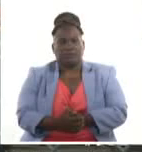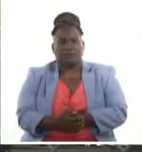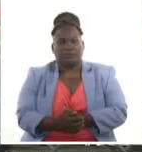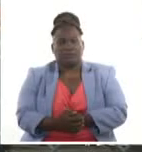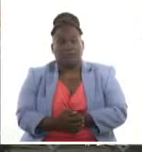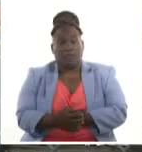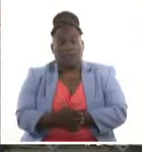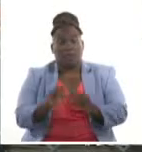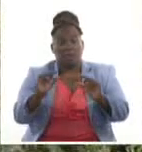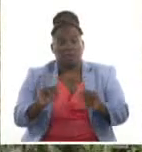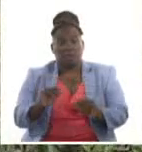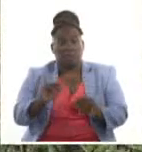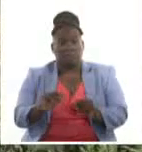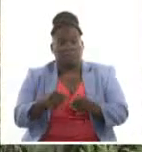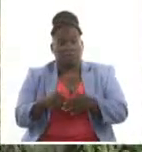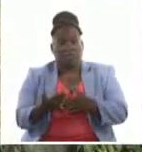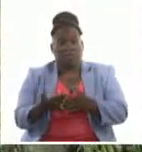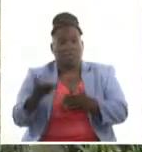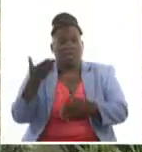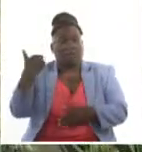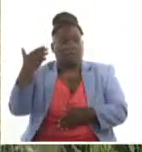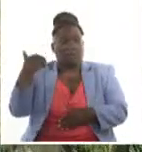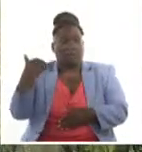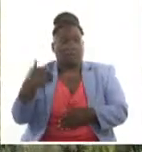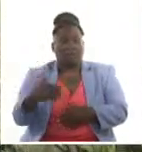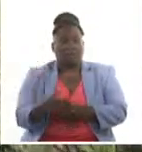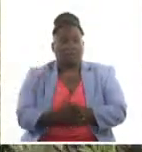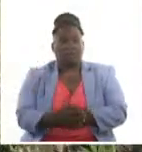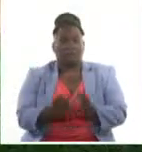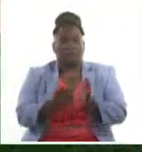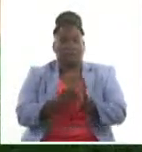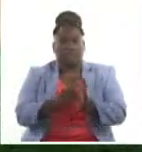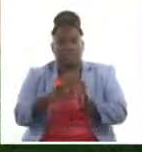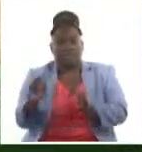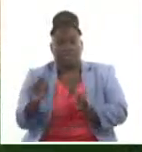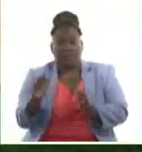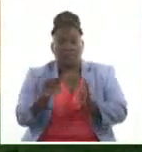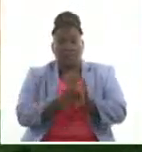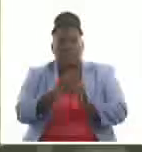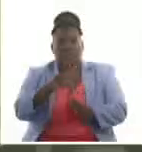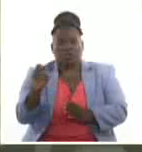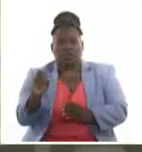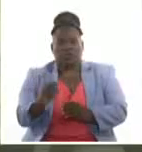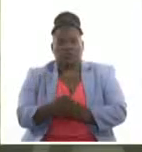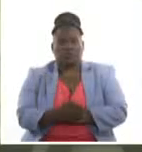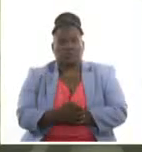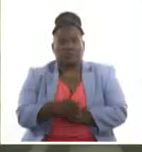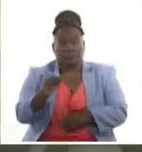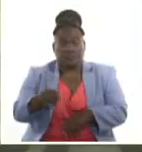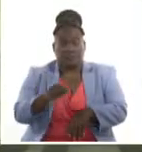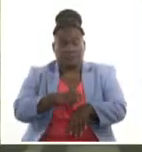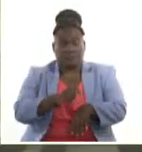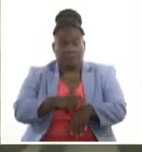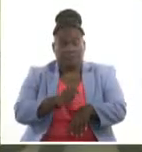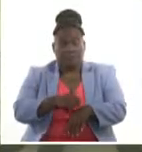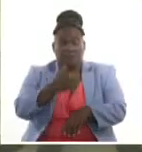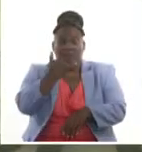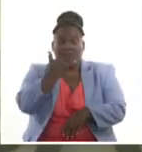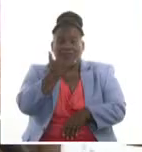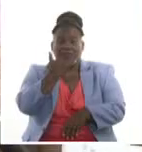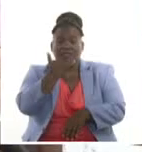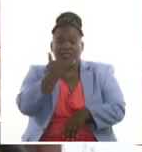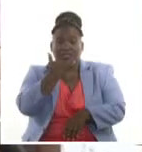días anteriores, que íbamos a tener más de 1.100, 1.200 megawatts de afectación en la máxima demanda. En este momento, la afectación estamos estimando entre